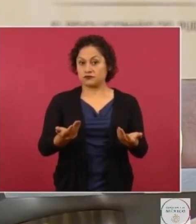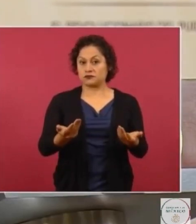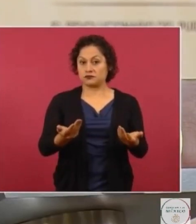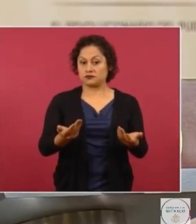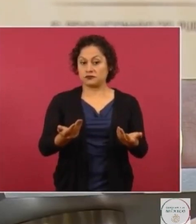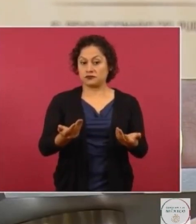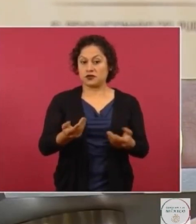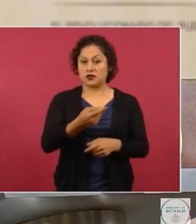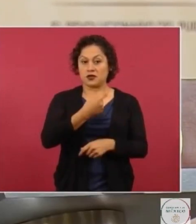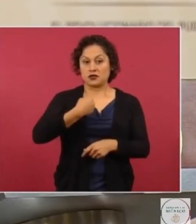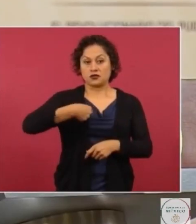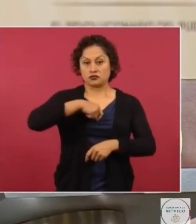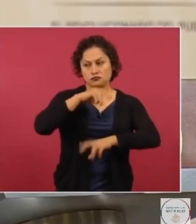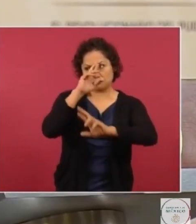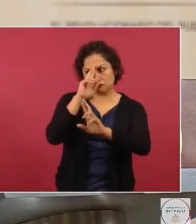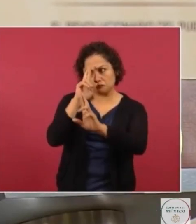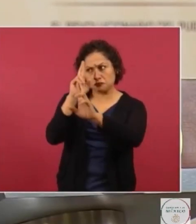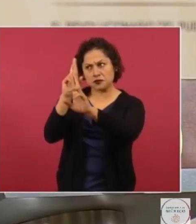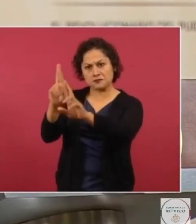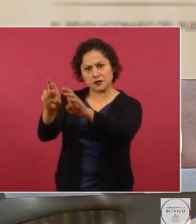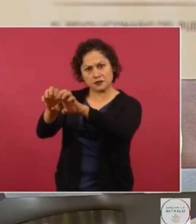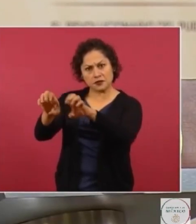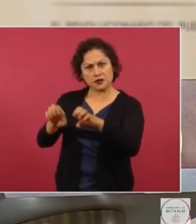cepillemos a Colombia.